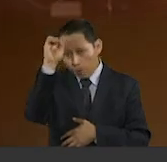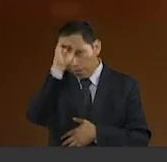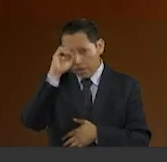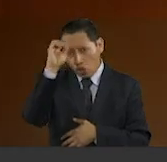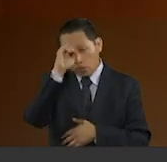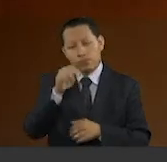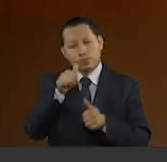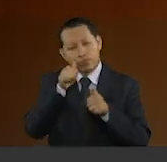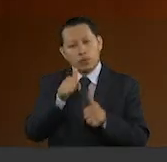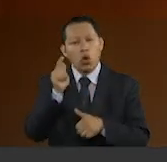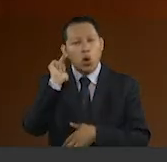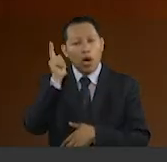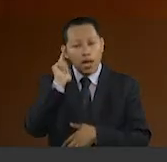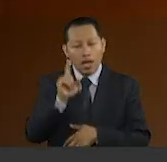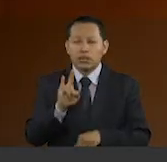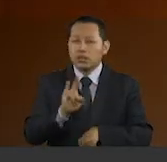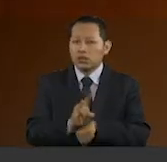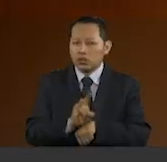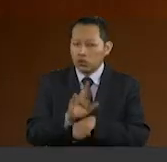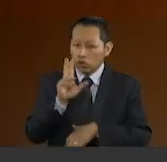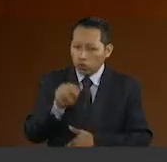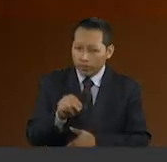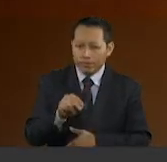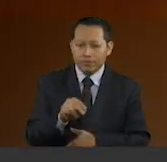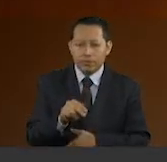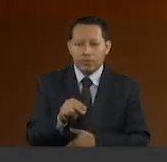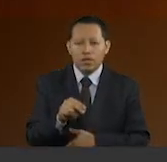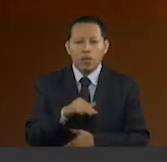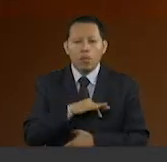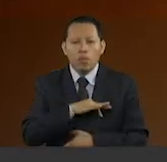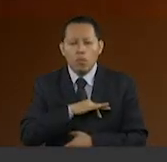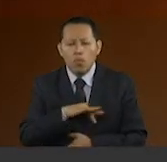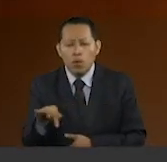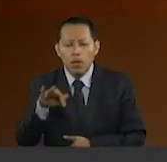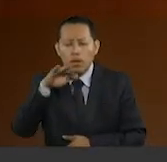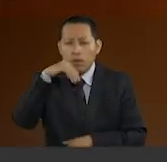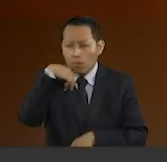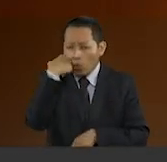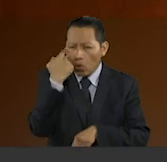simulación más. Que tengan verdaderamente la voluntad de